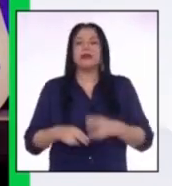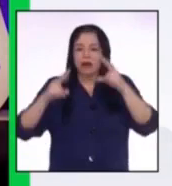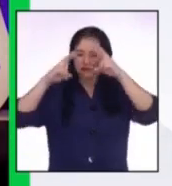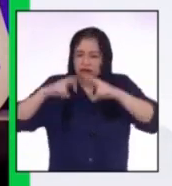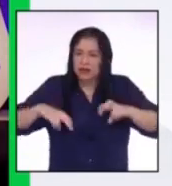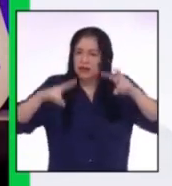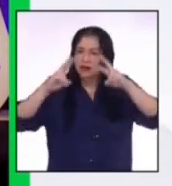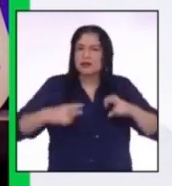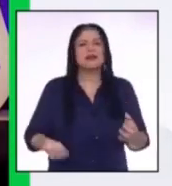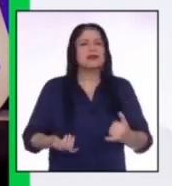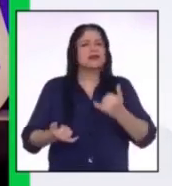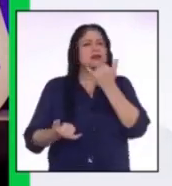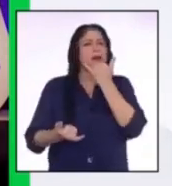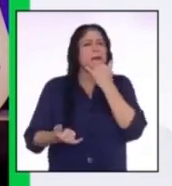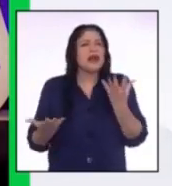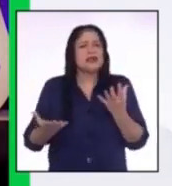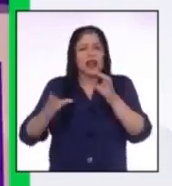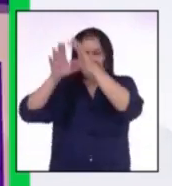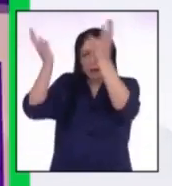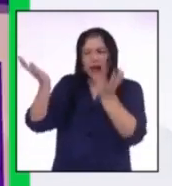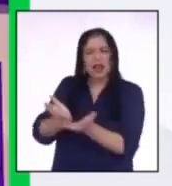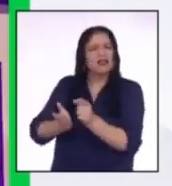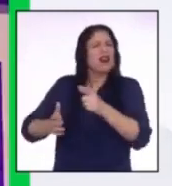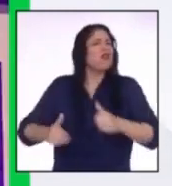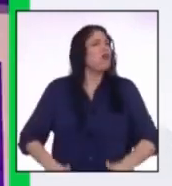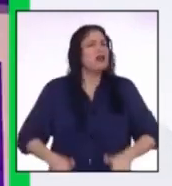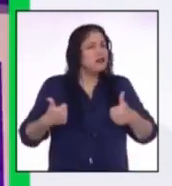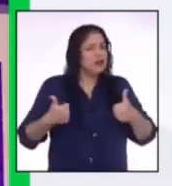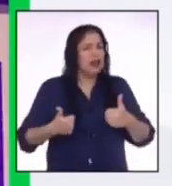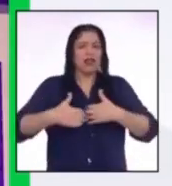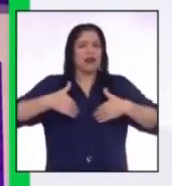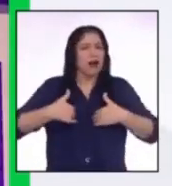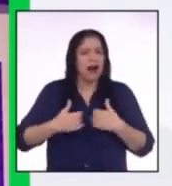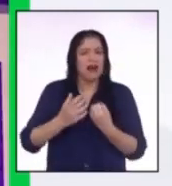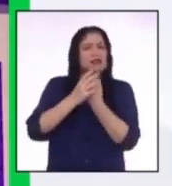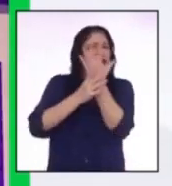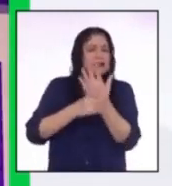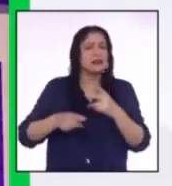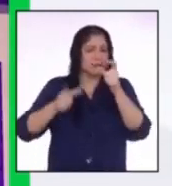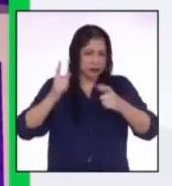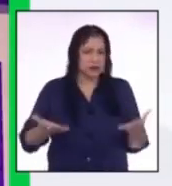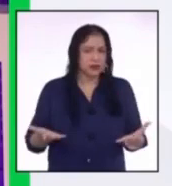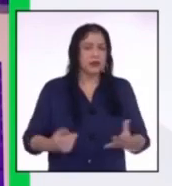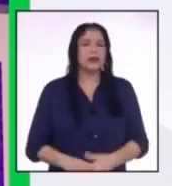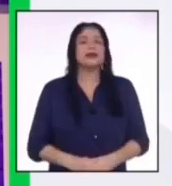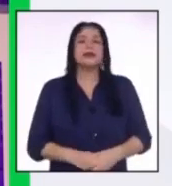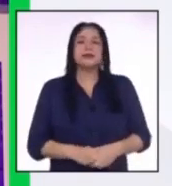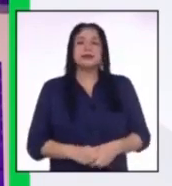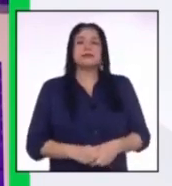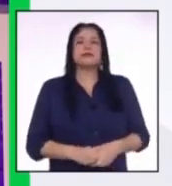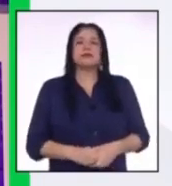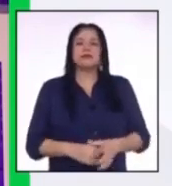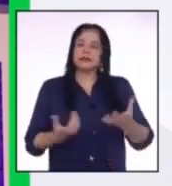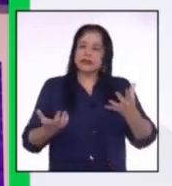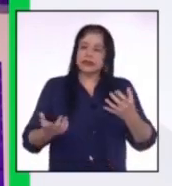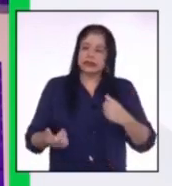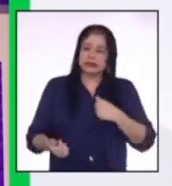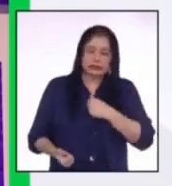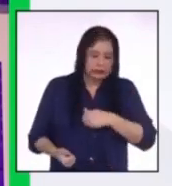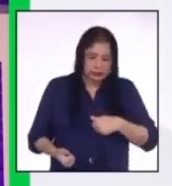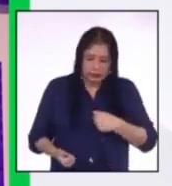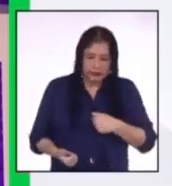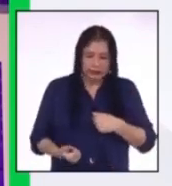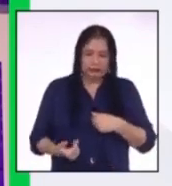analizando la situación de la vida en el planeta y la conclusión general y 90 lenta de eso es que vivimos en un planeta que está en